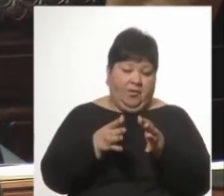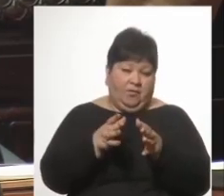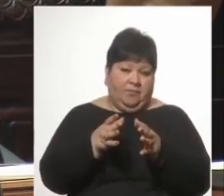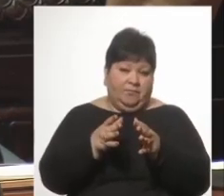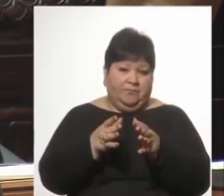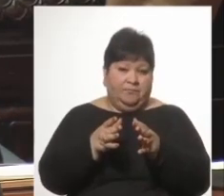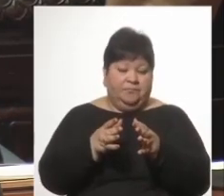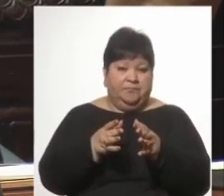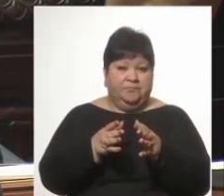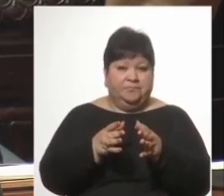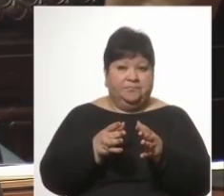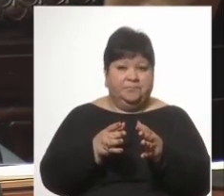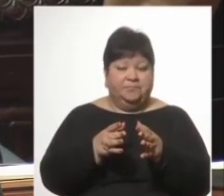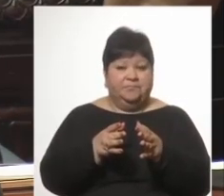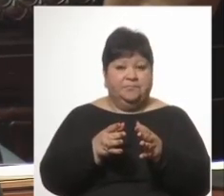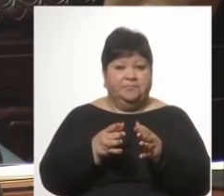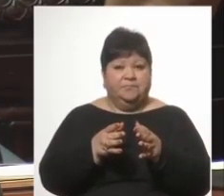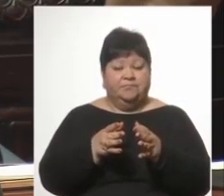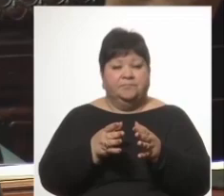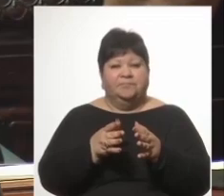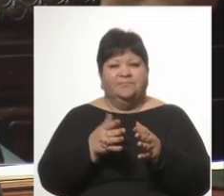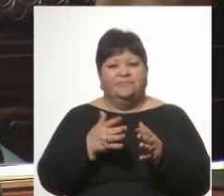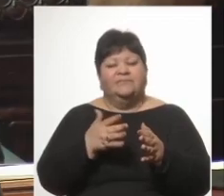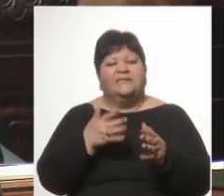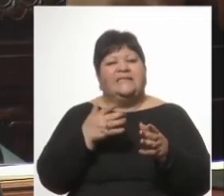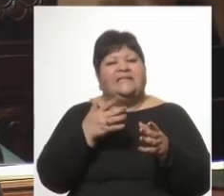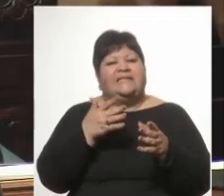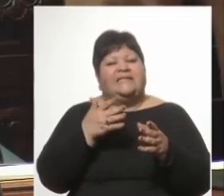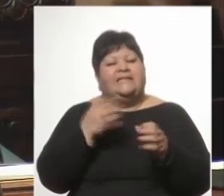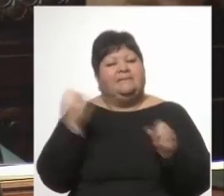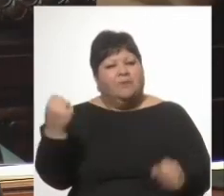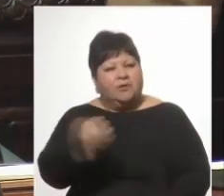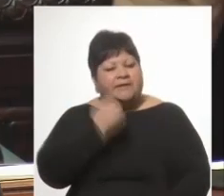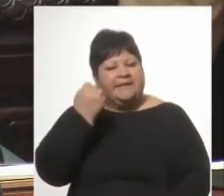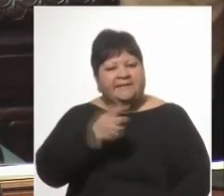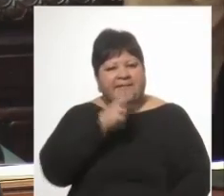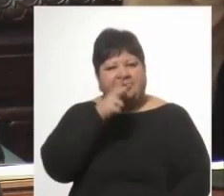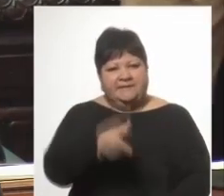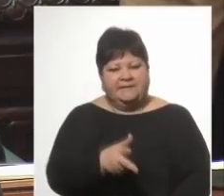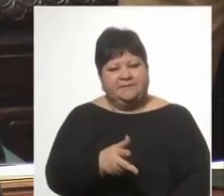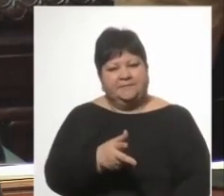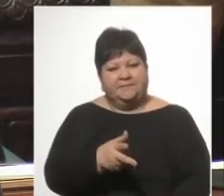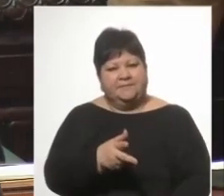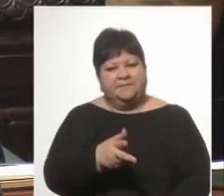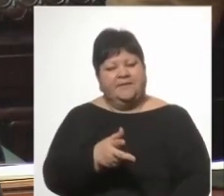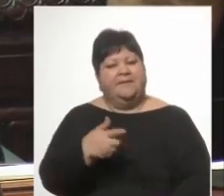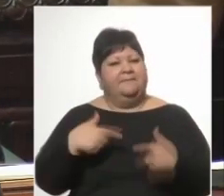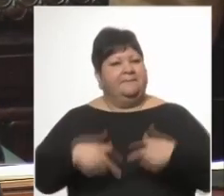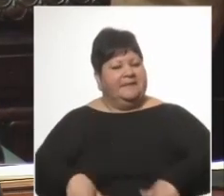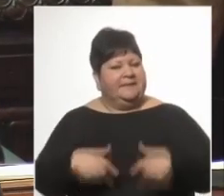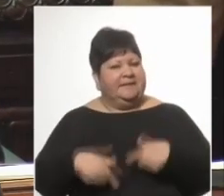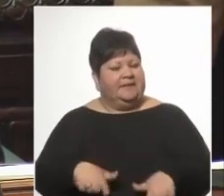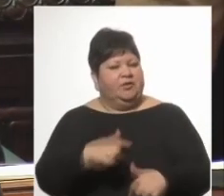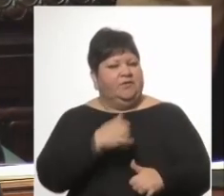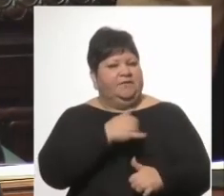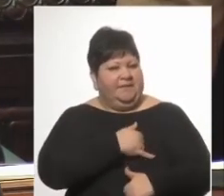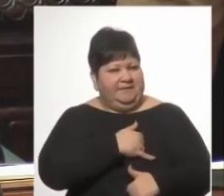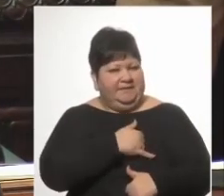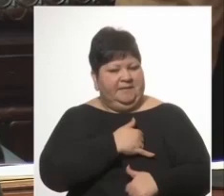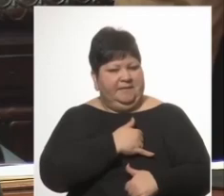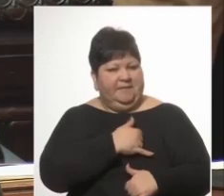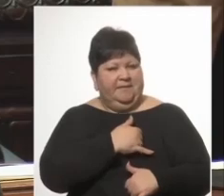anteriormente. Creo que es dable mencionar que había en el Ministerio de Defensa, algo que